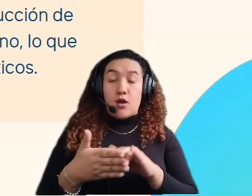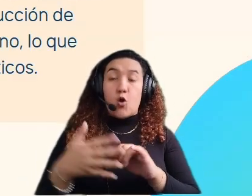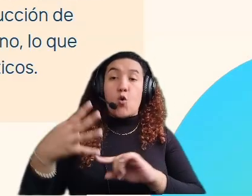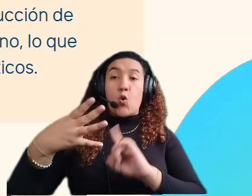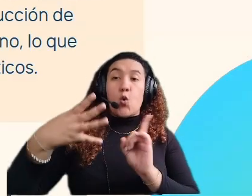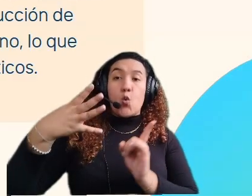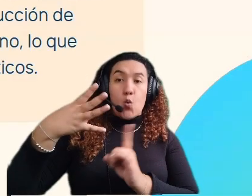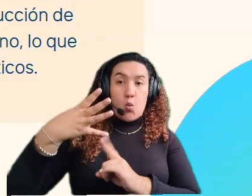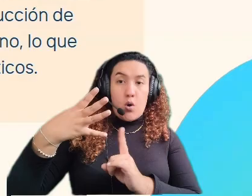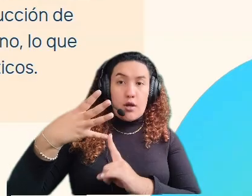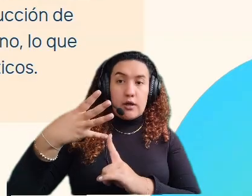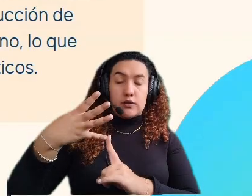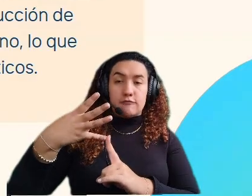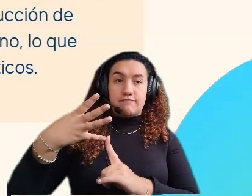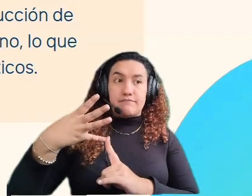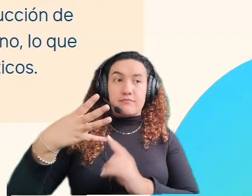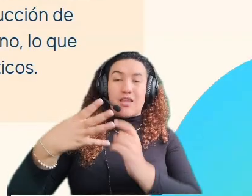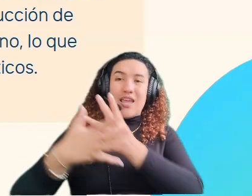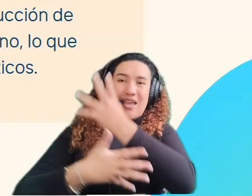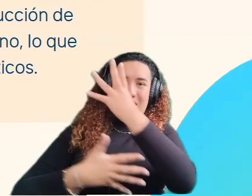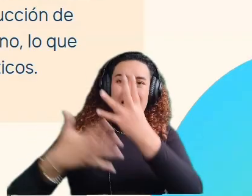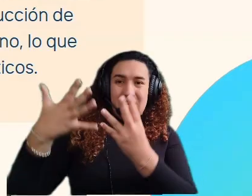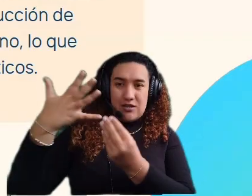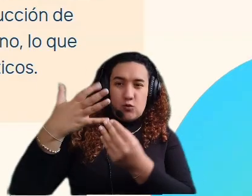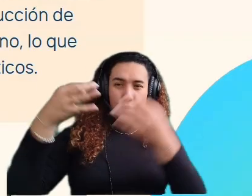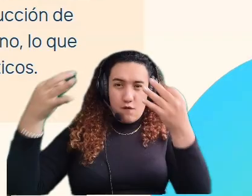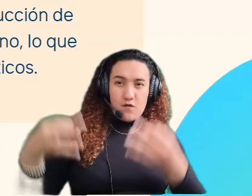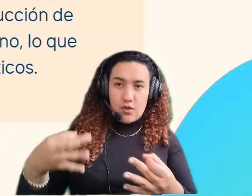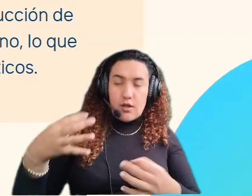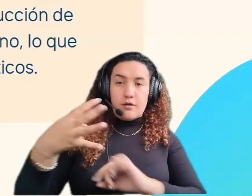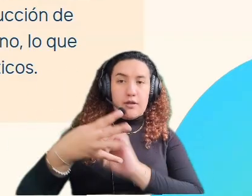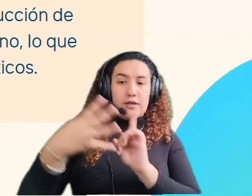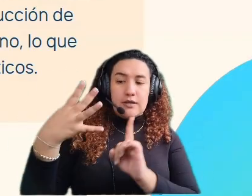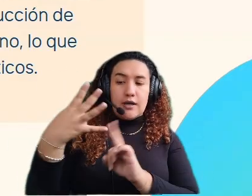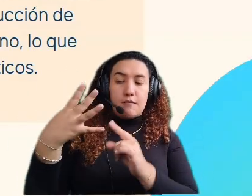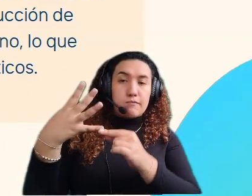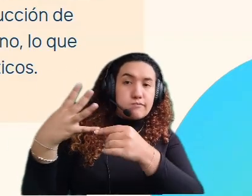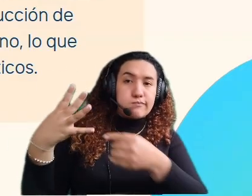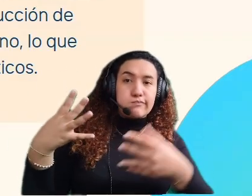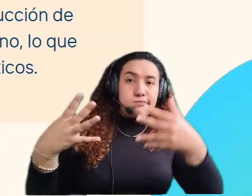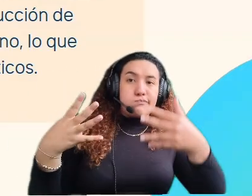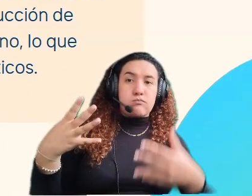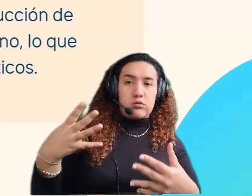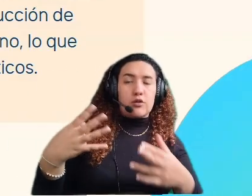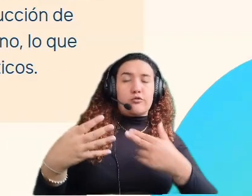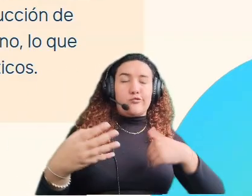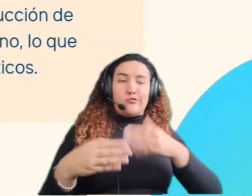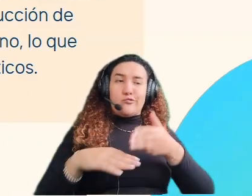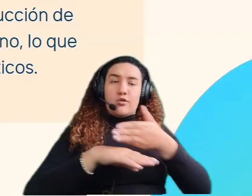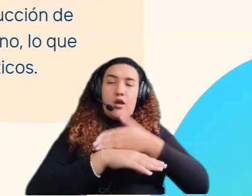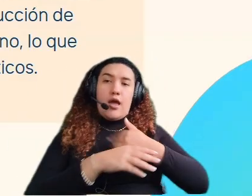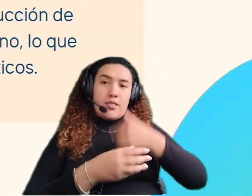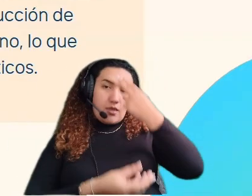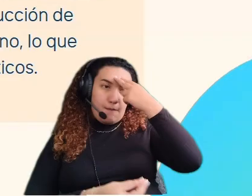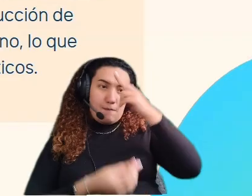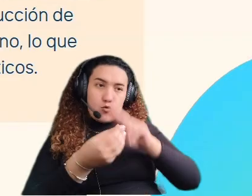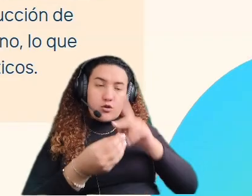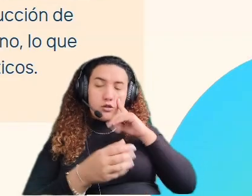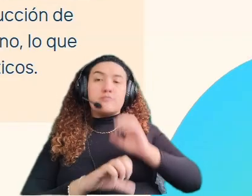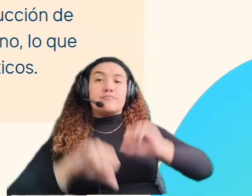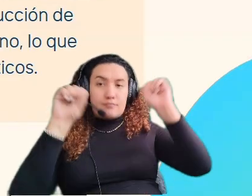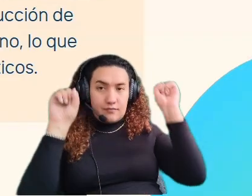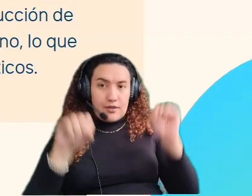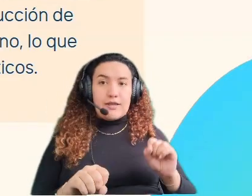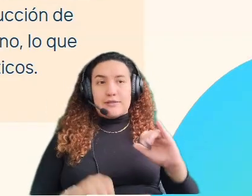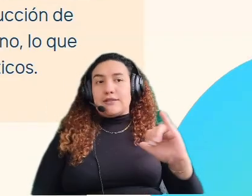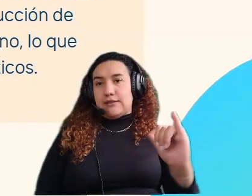También para finalizar un cuarto punto de los resultados finales, también validamos pues la hipótesis que habíamos